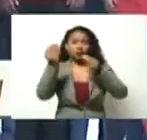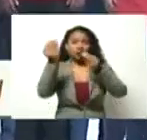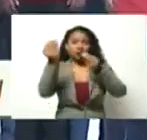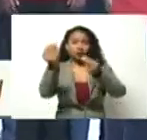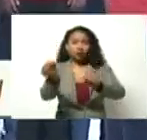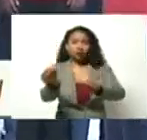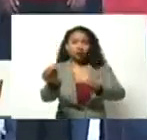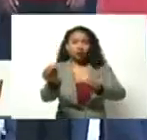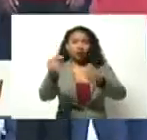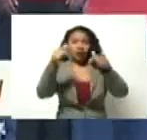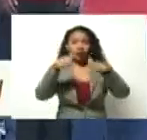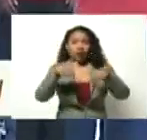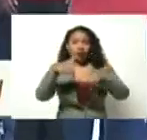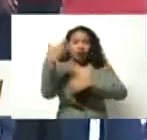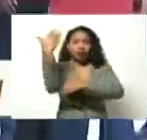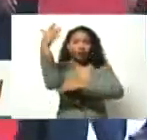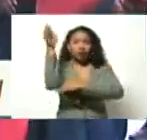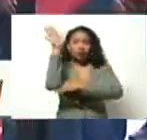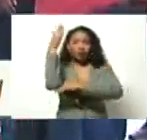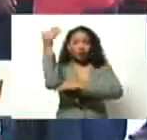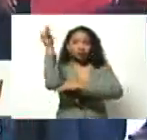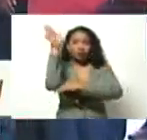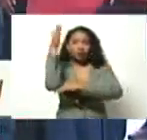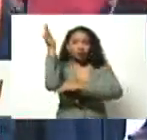de este estandarte